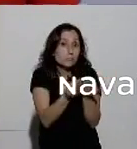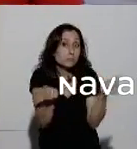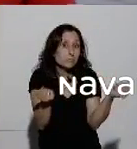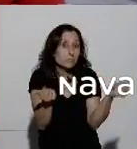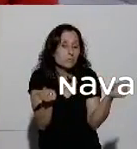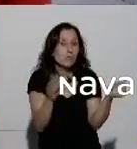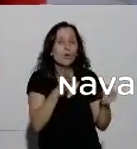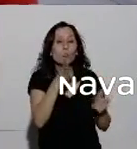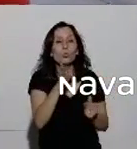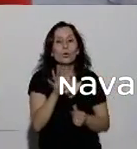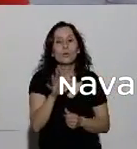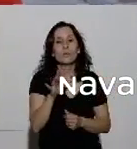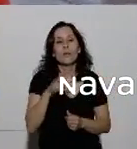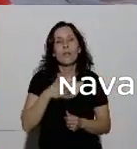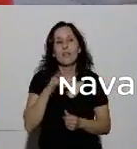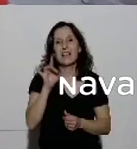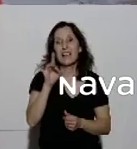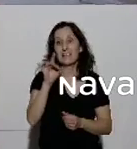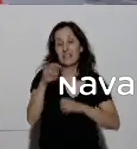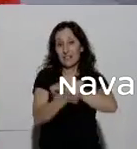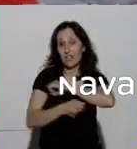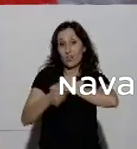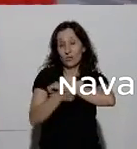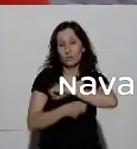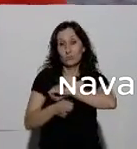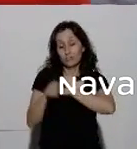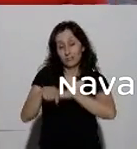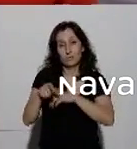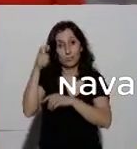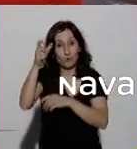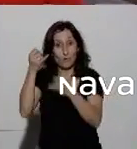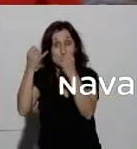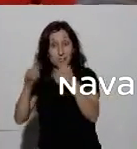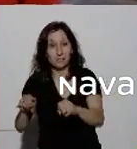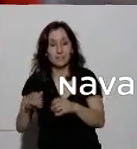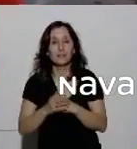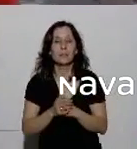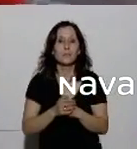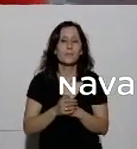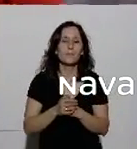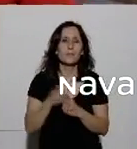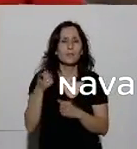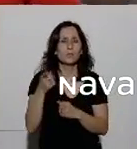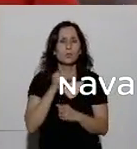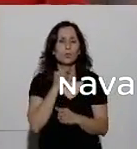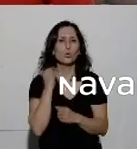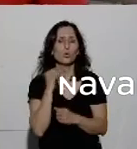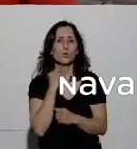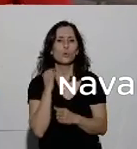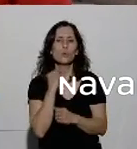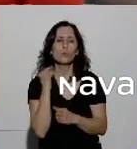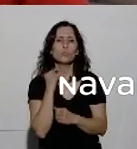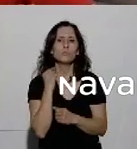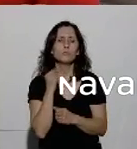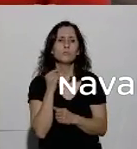cuando un 15 de agosto, que son las fiestas del pueblo, el cura del pueblo congregó